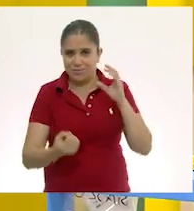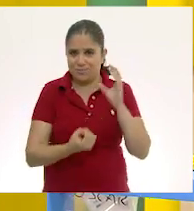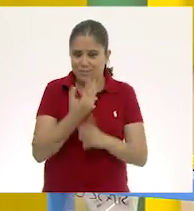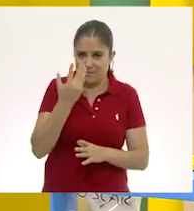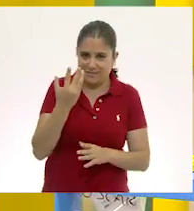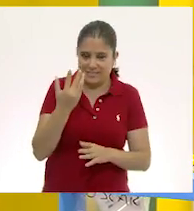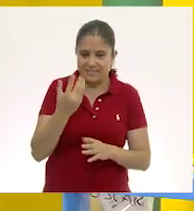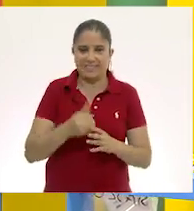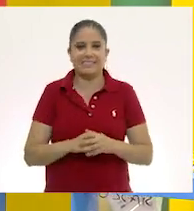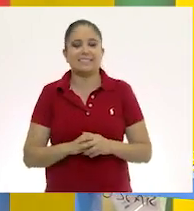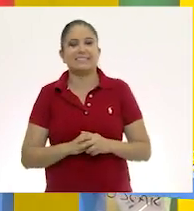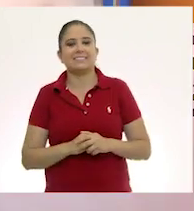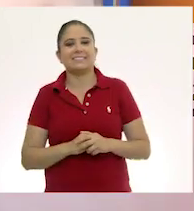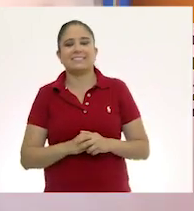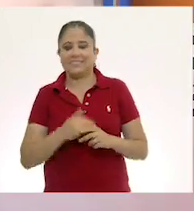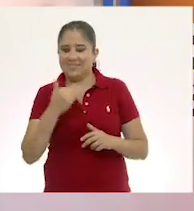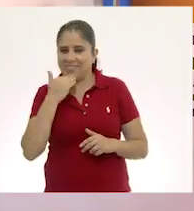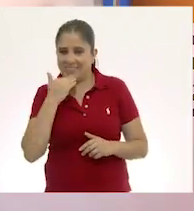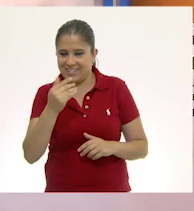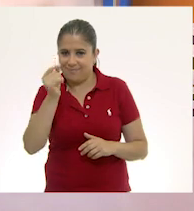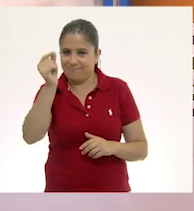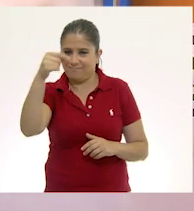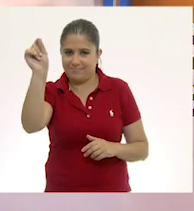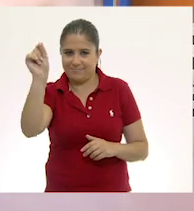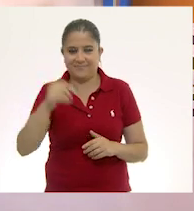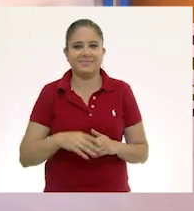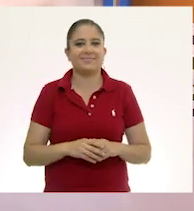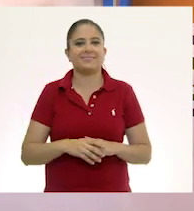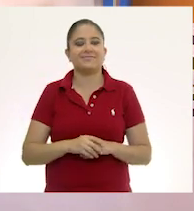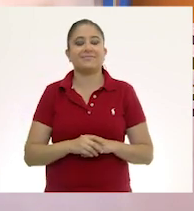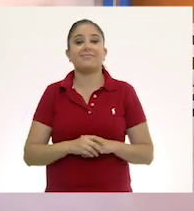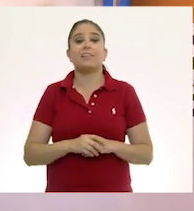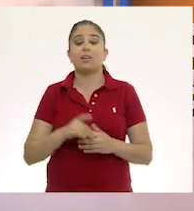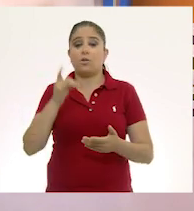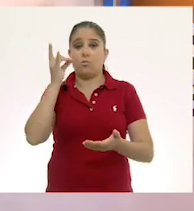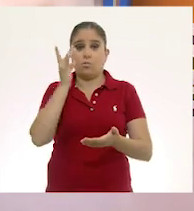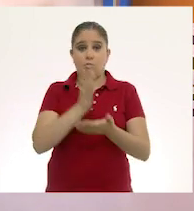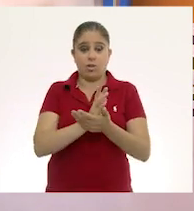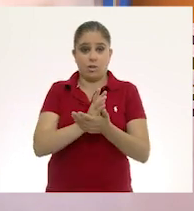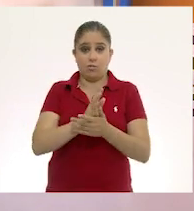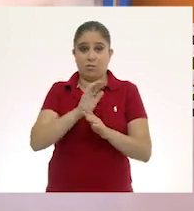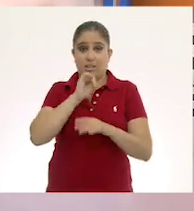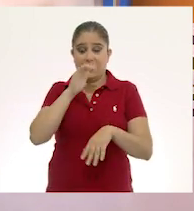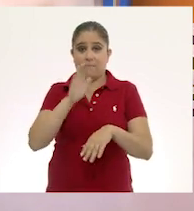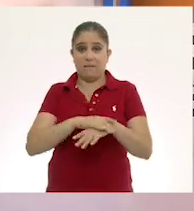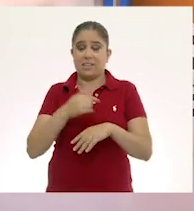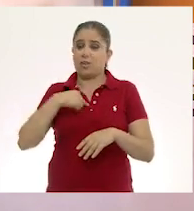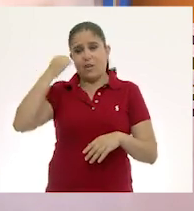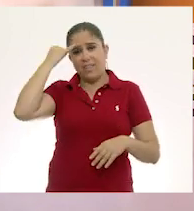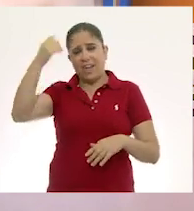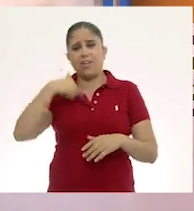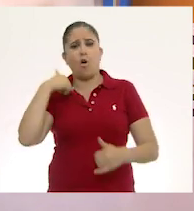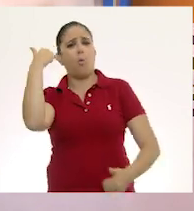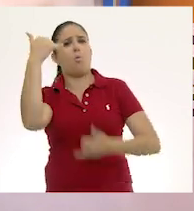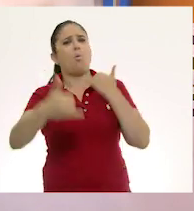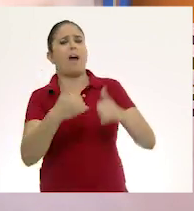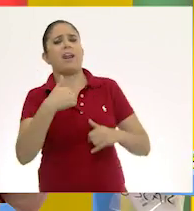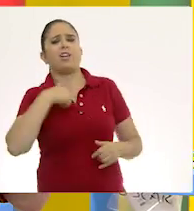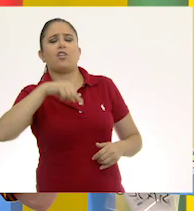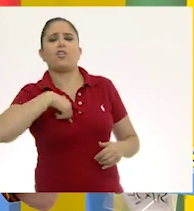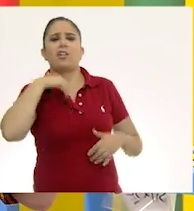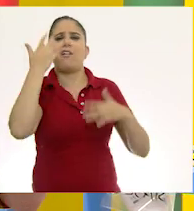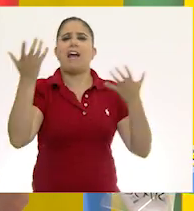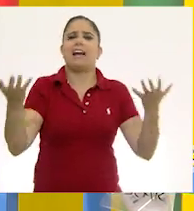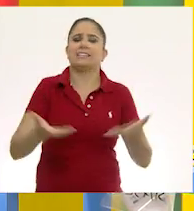nuevas. Nuevas. Muy bien, ideas nuevas. Pero no solo de llegar y imponer la idea, ah, yo quiero jugar a esto, yo quiero hacer